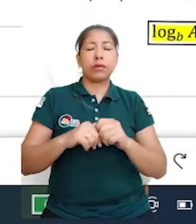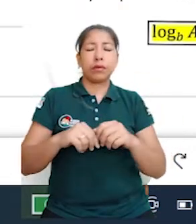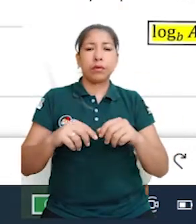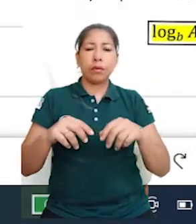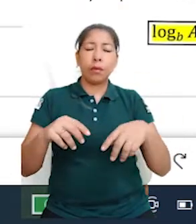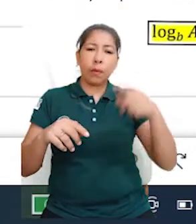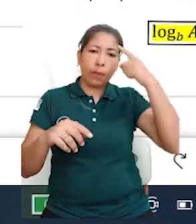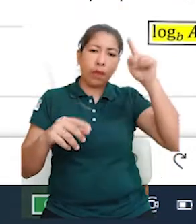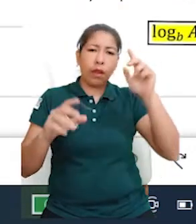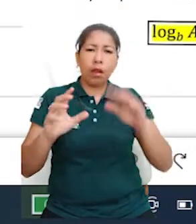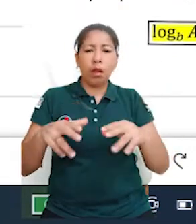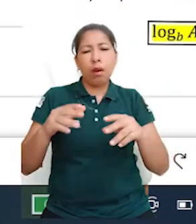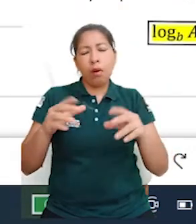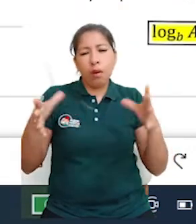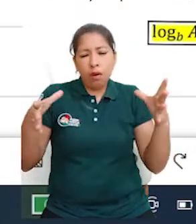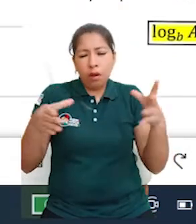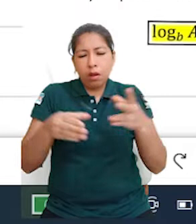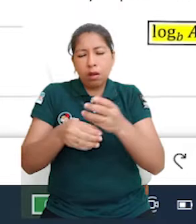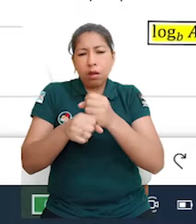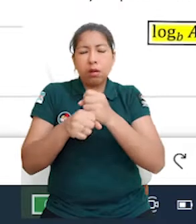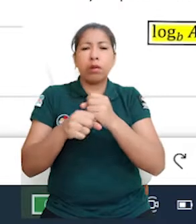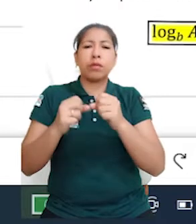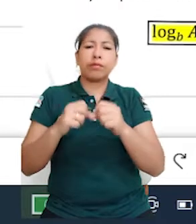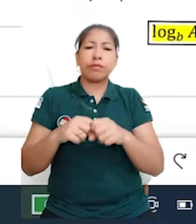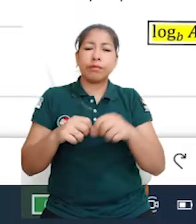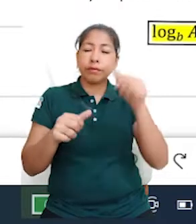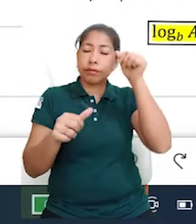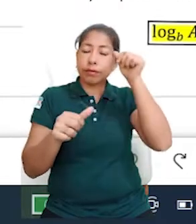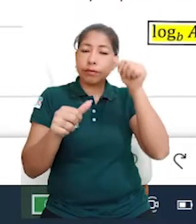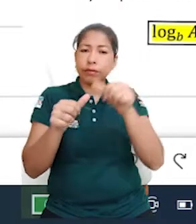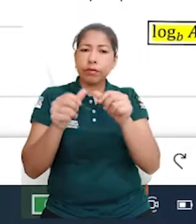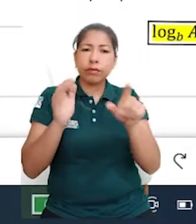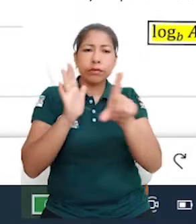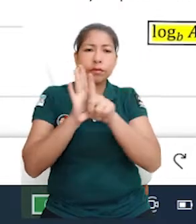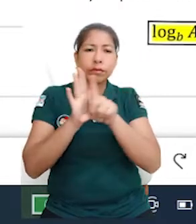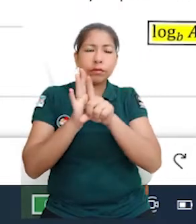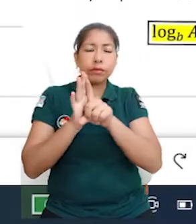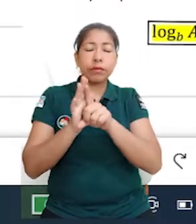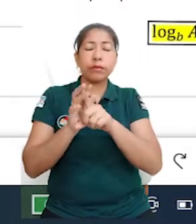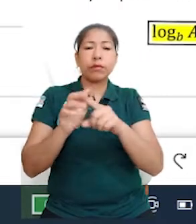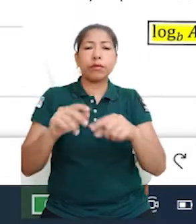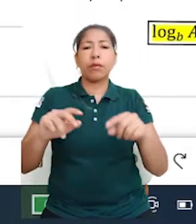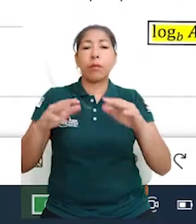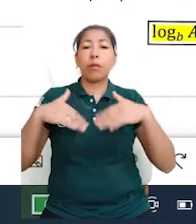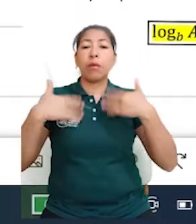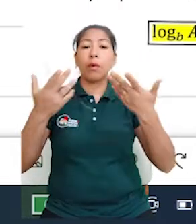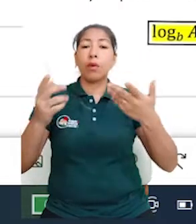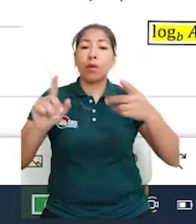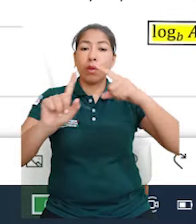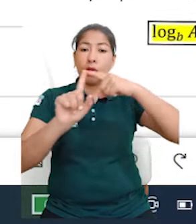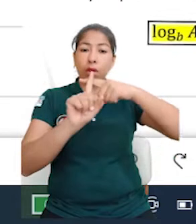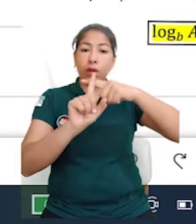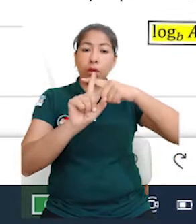las propiedades de los logaritmos, puesto que cuando dos o más logaritmos se están sumando, provienen del logaritmo de un